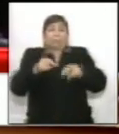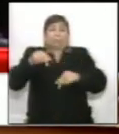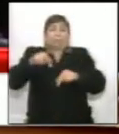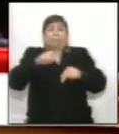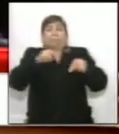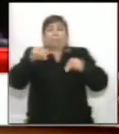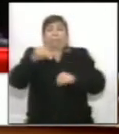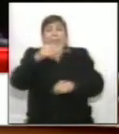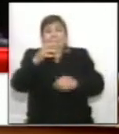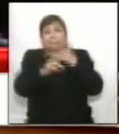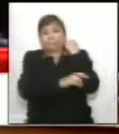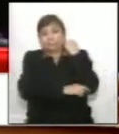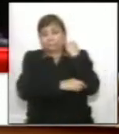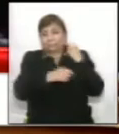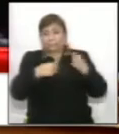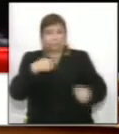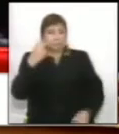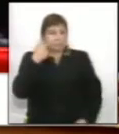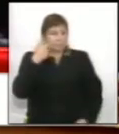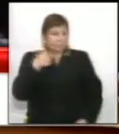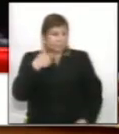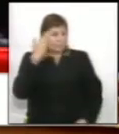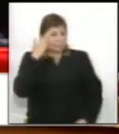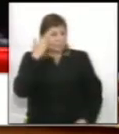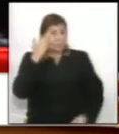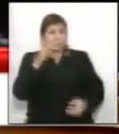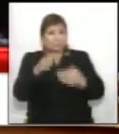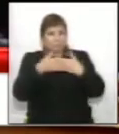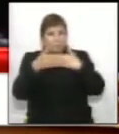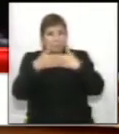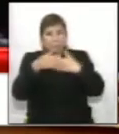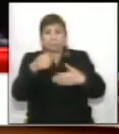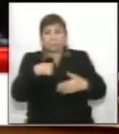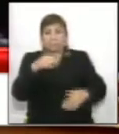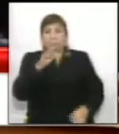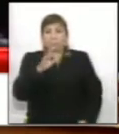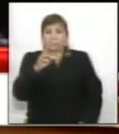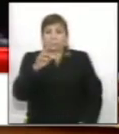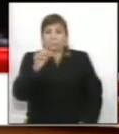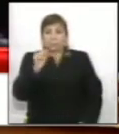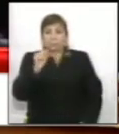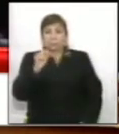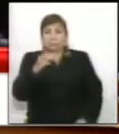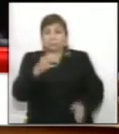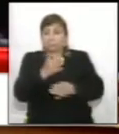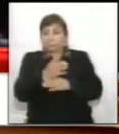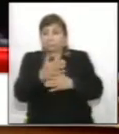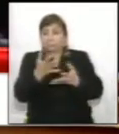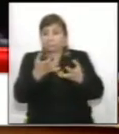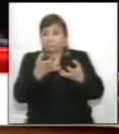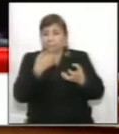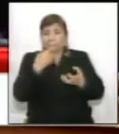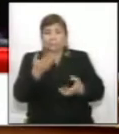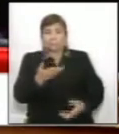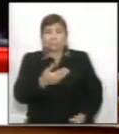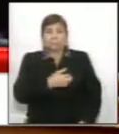país y conociendo de cerca, es lo mismo que el FREPAP, esta bancada quiere, señor